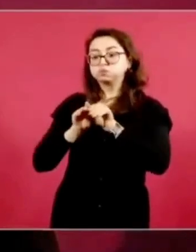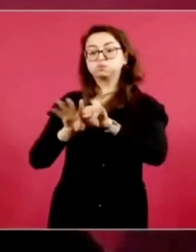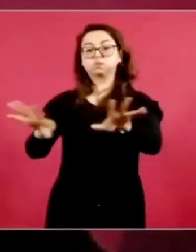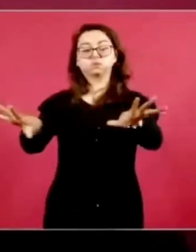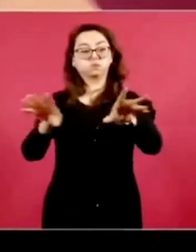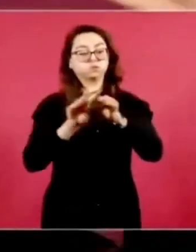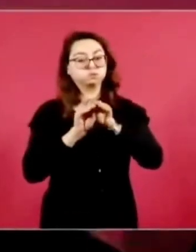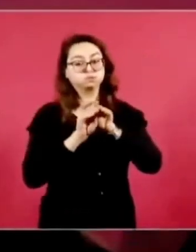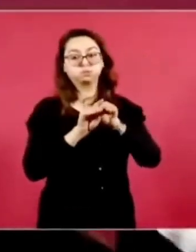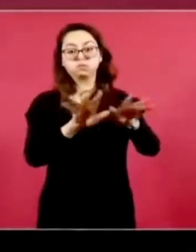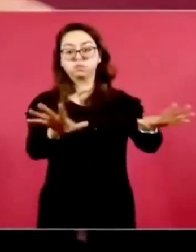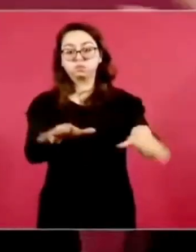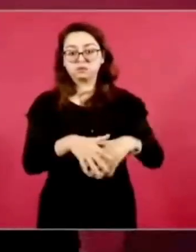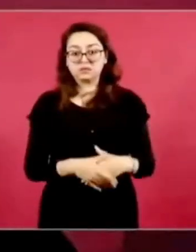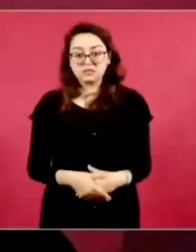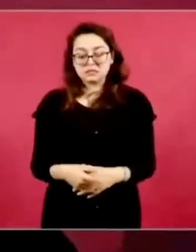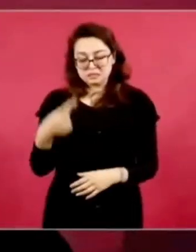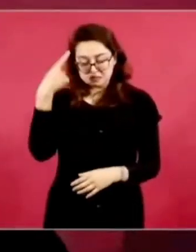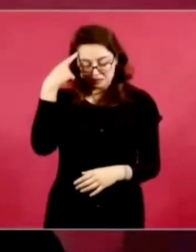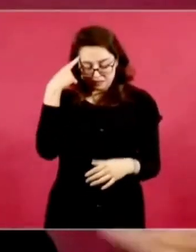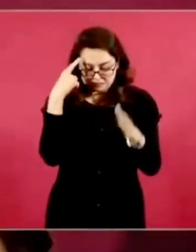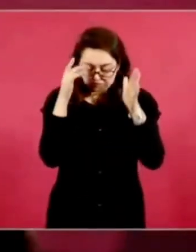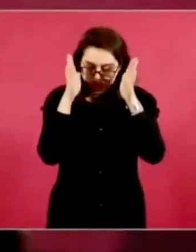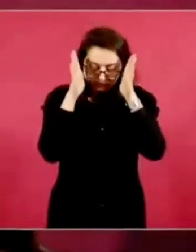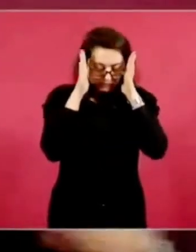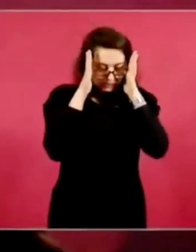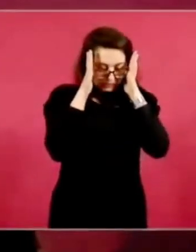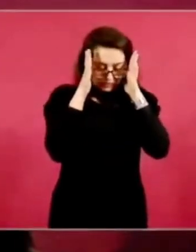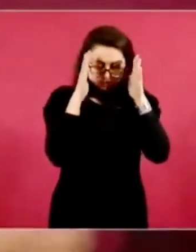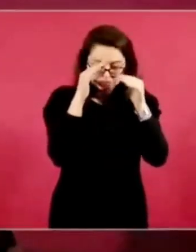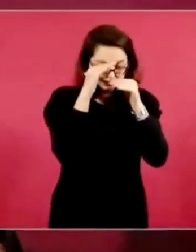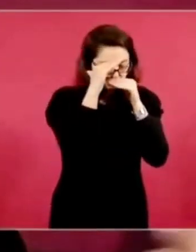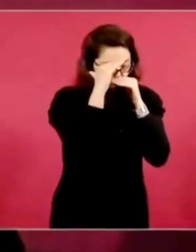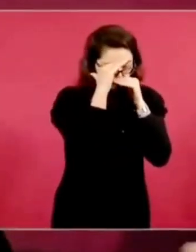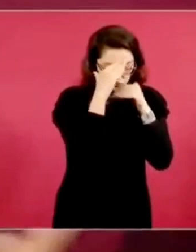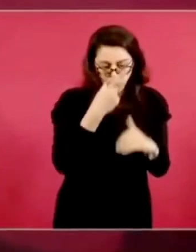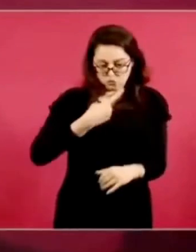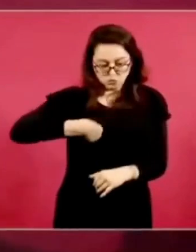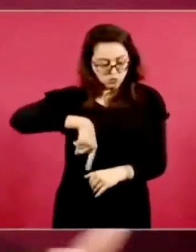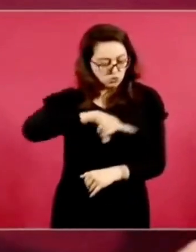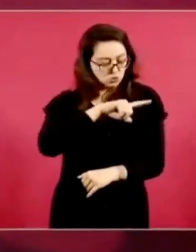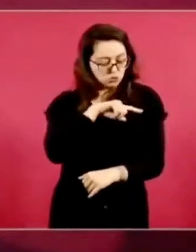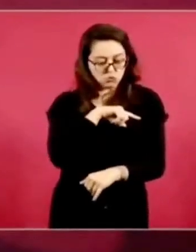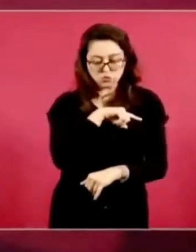Es un pensamiento conservador. ¿Por qué